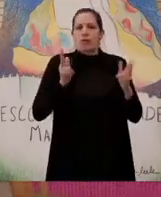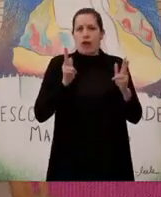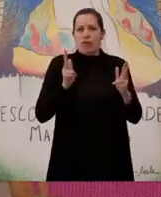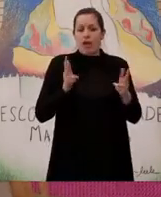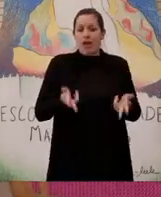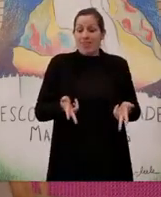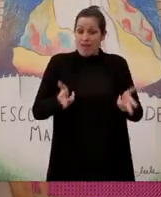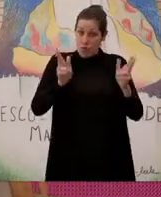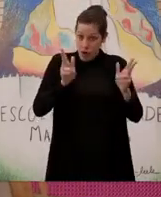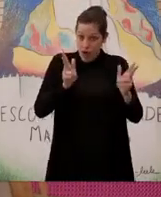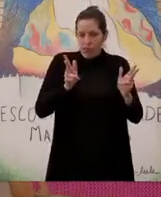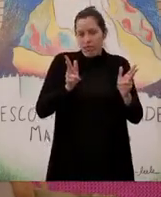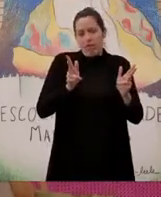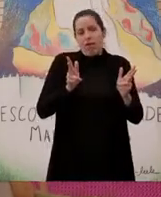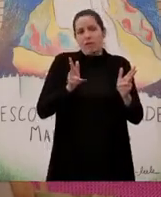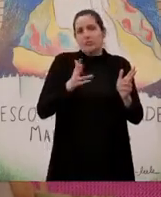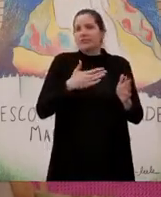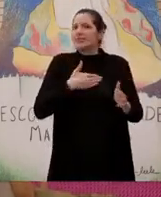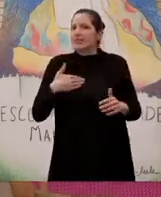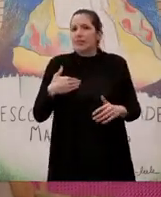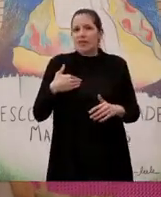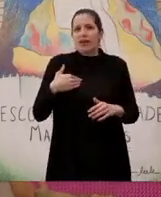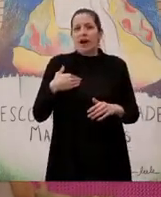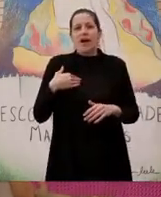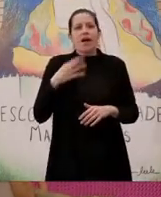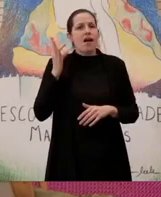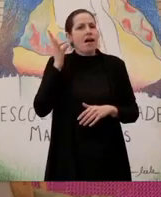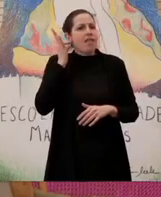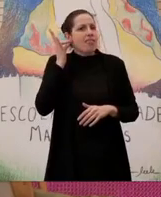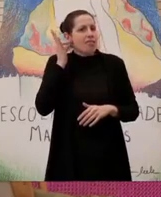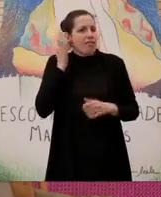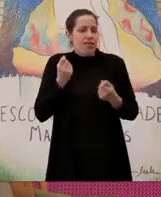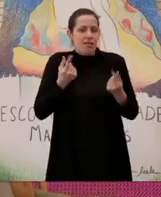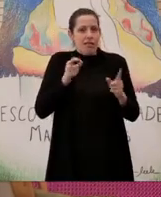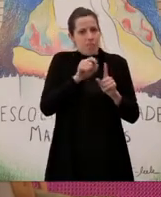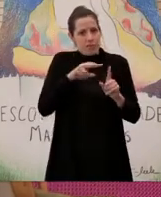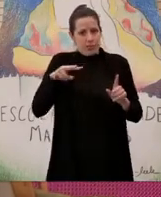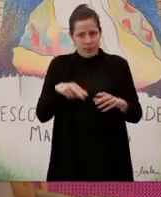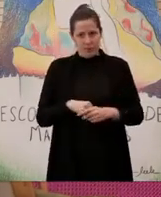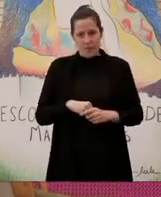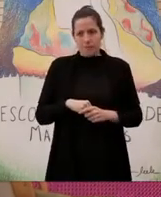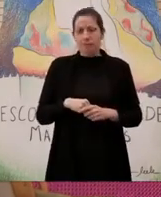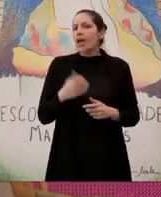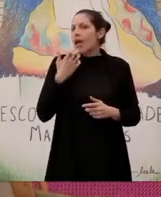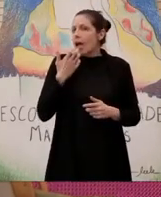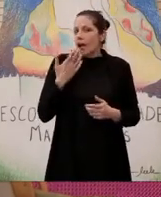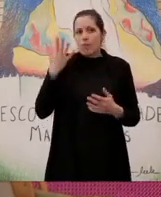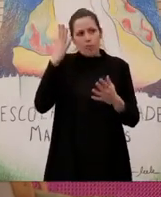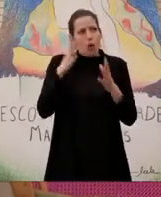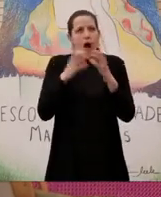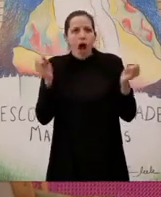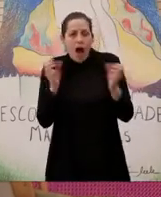feminizar a política no me ponía mulleres es hacer de otra manera política llegar a acuerdos como decía Encarna como decía Rosa